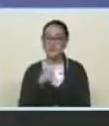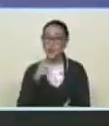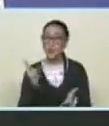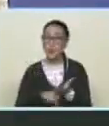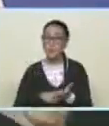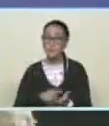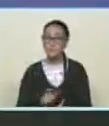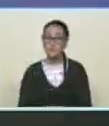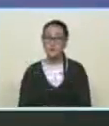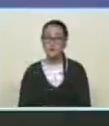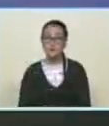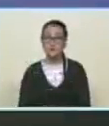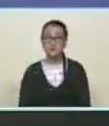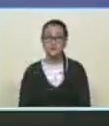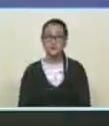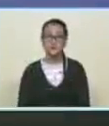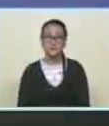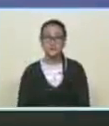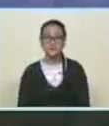¡Cúmplase!